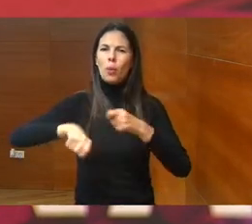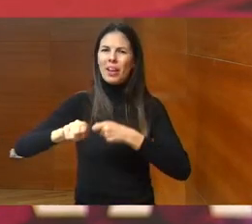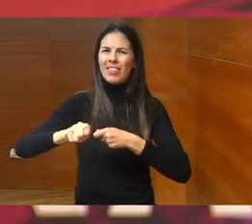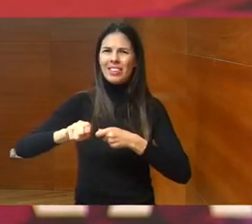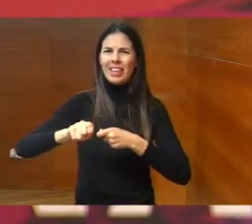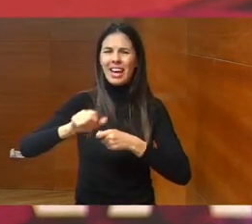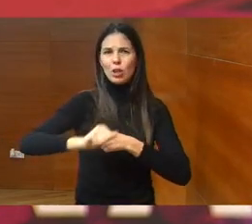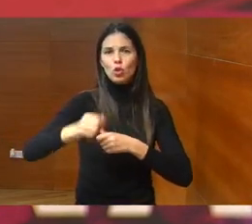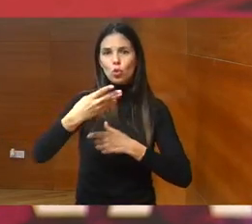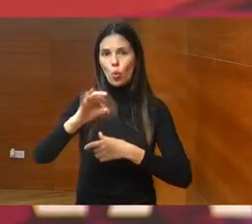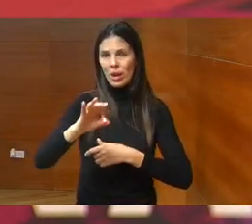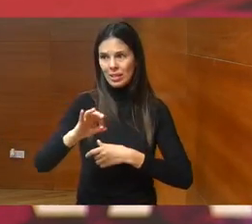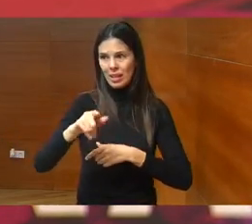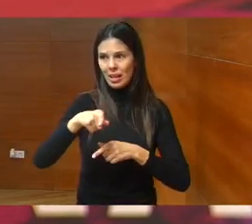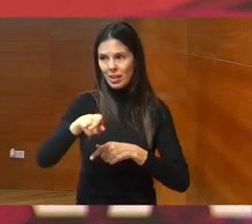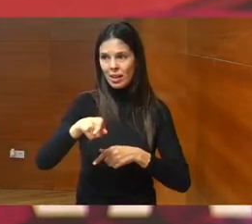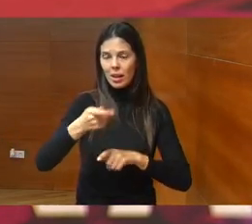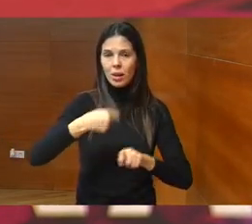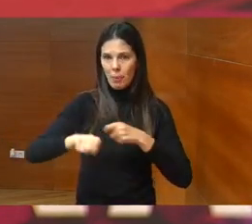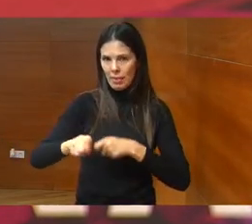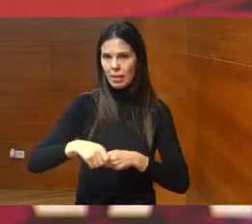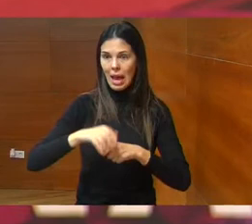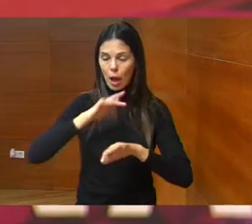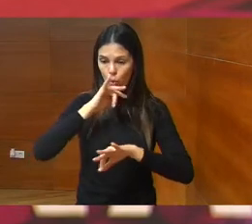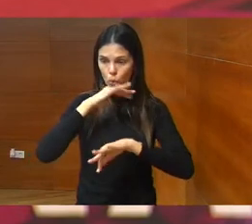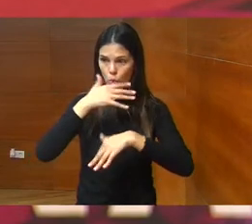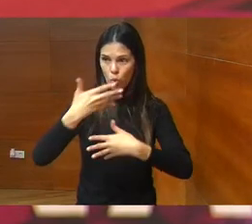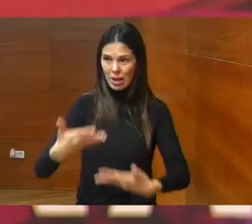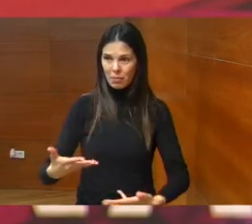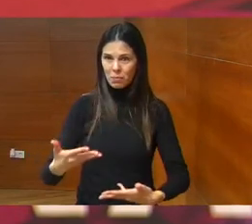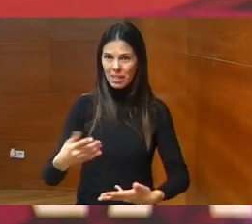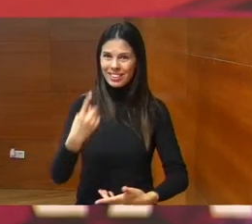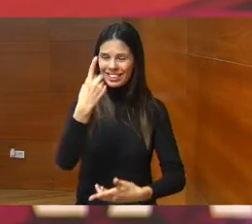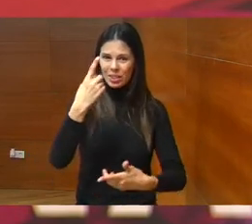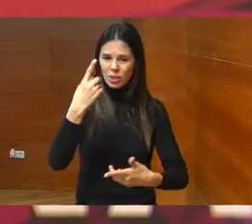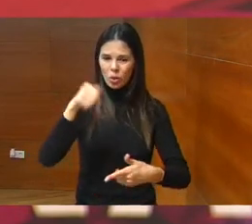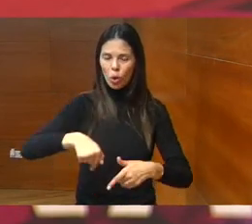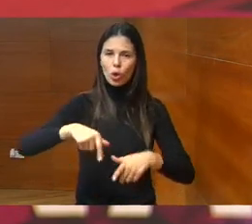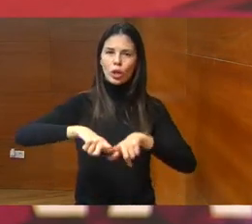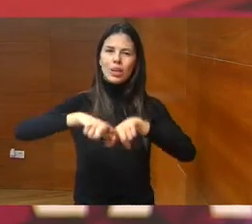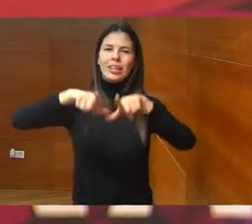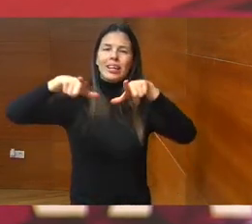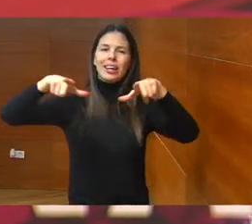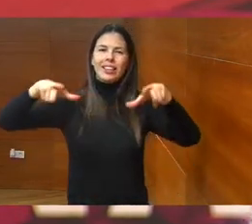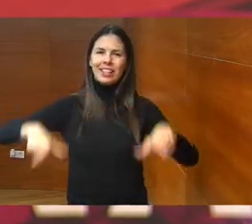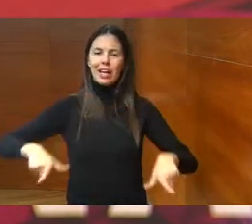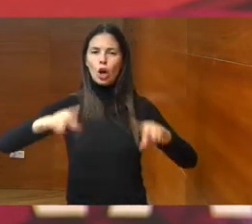a Luis sansorena Garret que ose un establecimiento hostelero